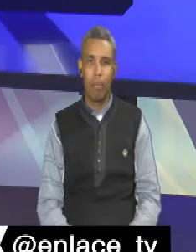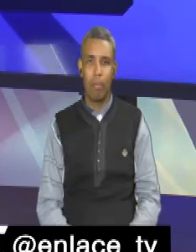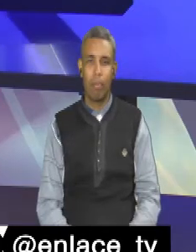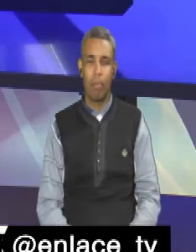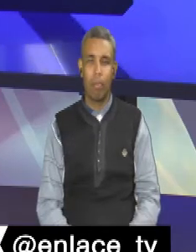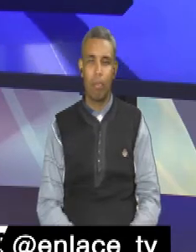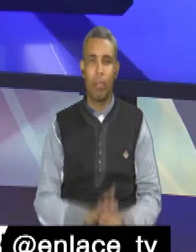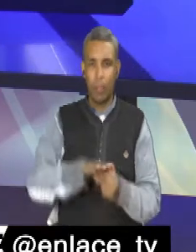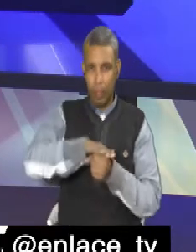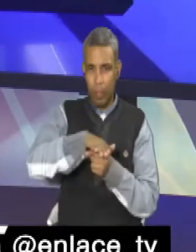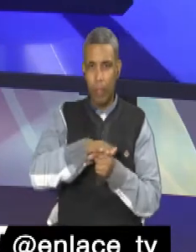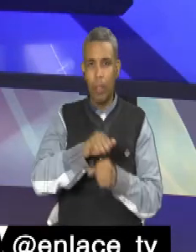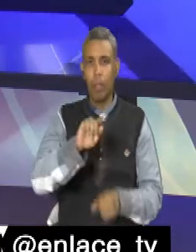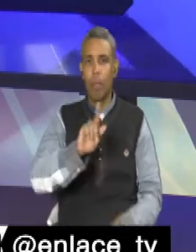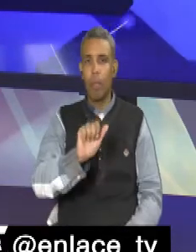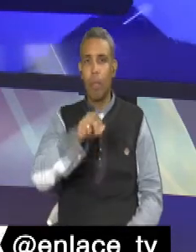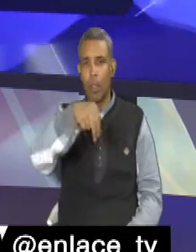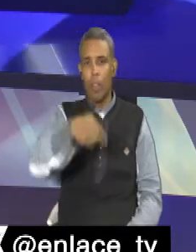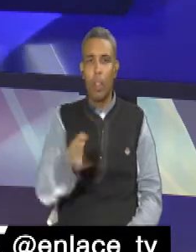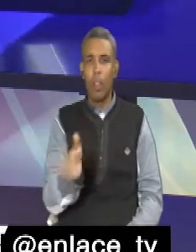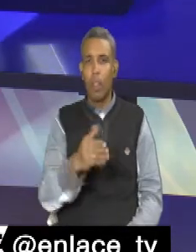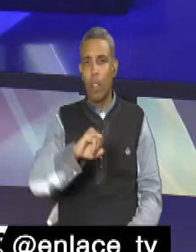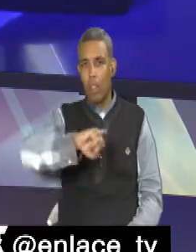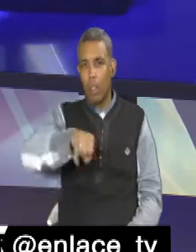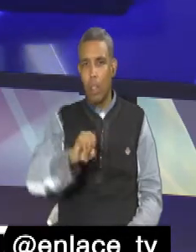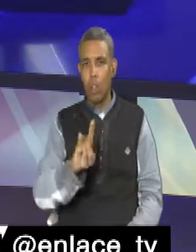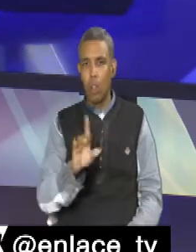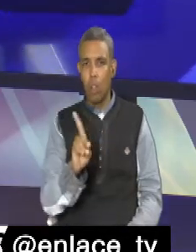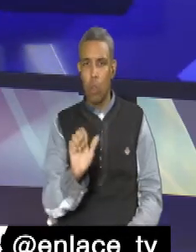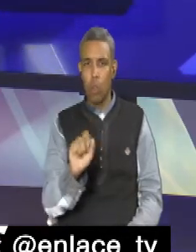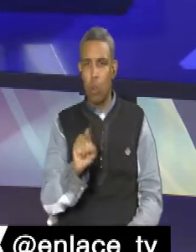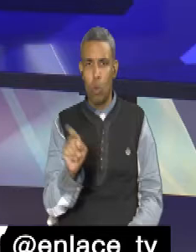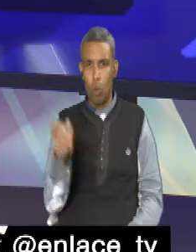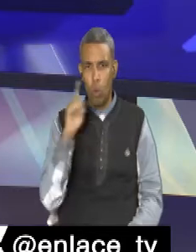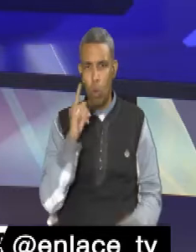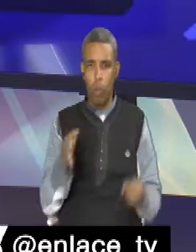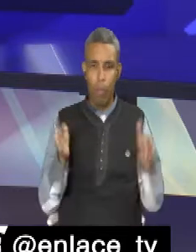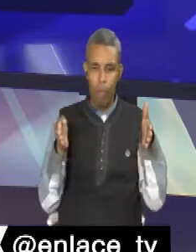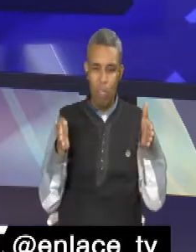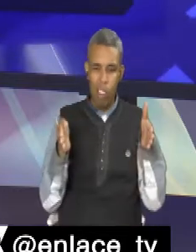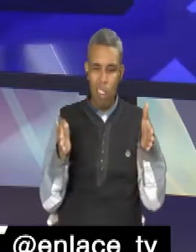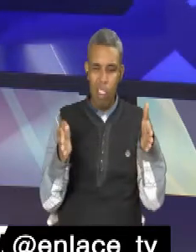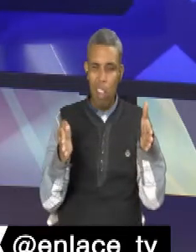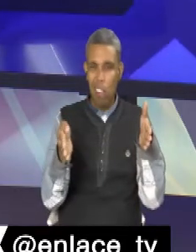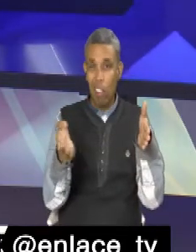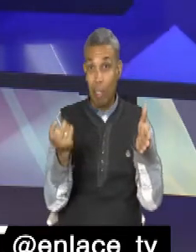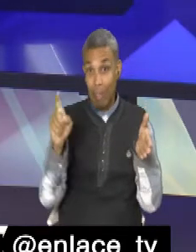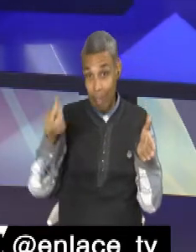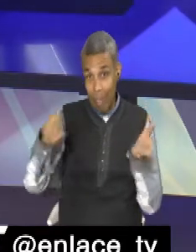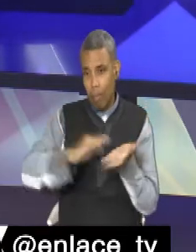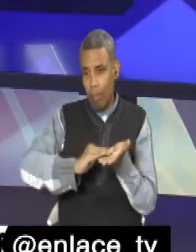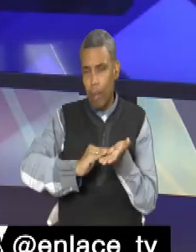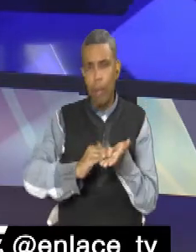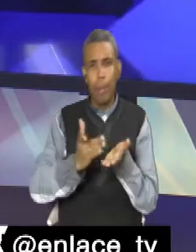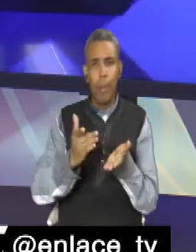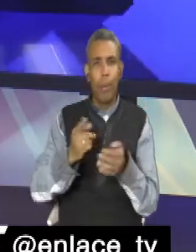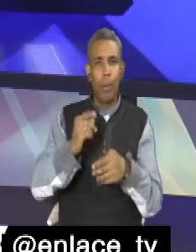74B del barrio San Judas se convirtió en la piedra en el zapato para quienes realizan las labores de autopavimentación en este sector del